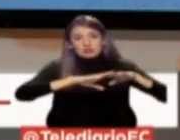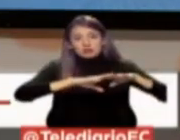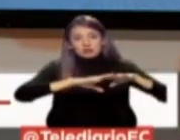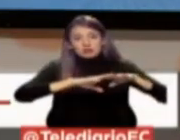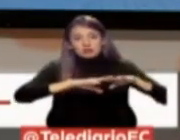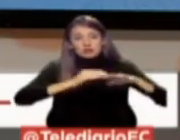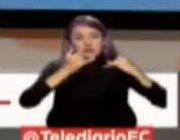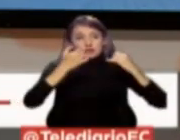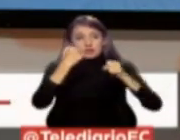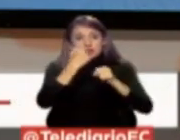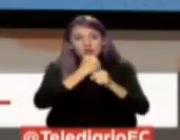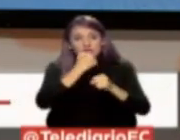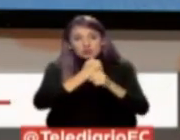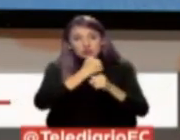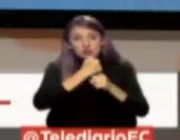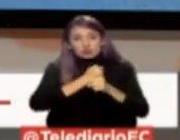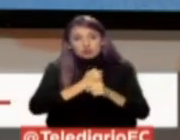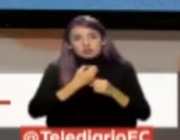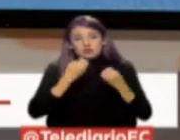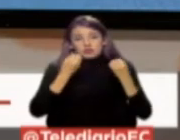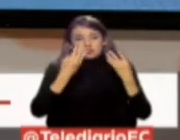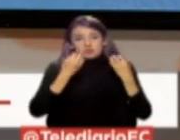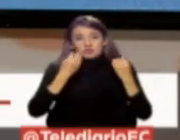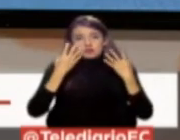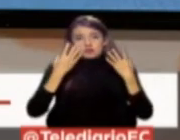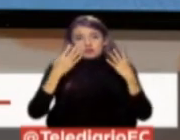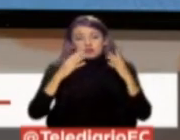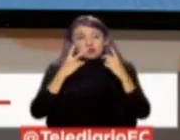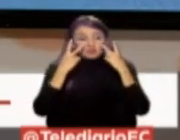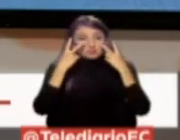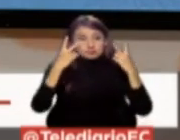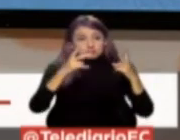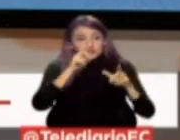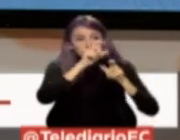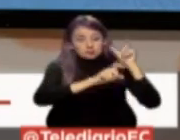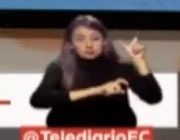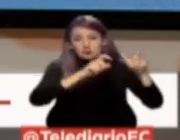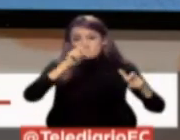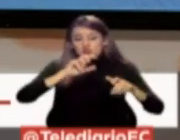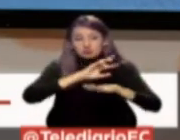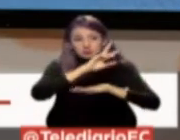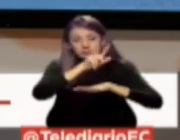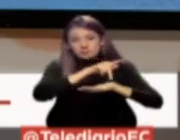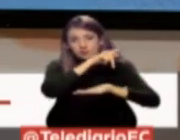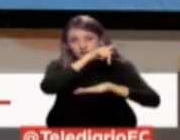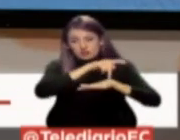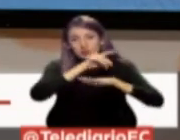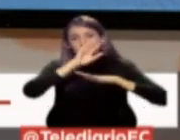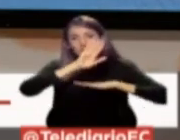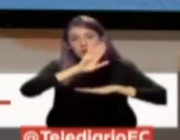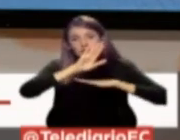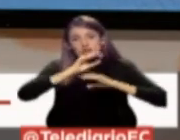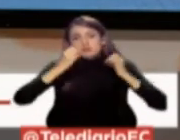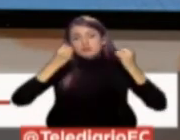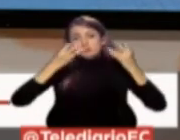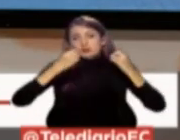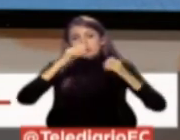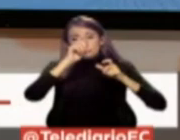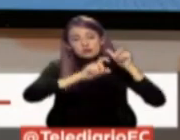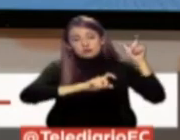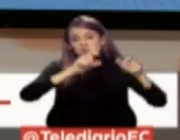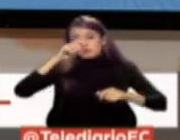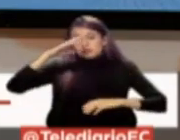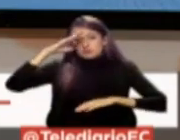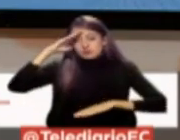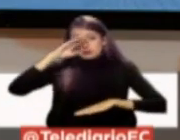la oportunidad de trabajar con policías durante mucho tiempo de mi vida y conozco la profesionalidad, el compromiso, la vocación de muchos policías para salvar vidas,